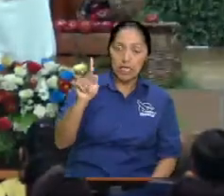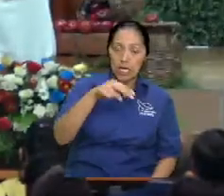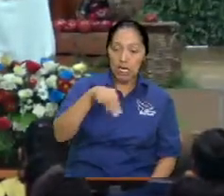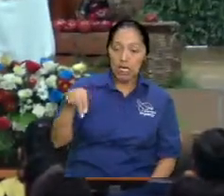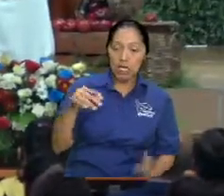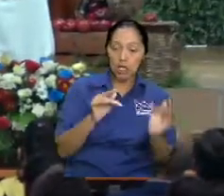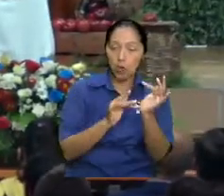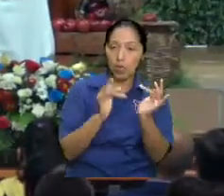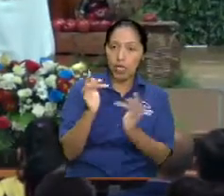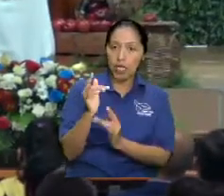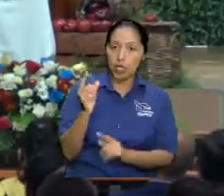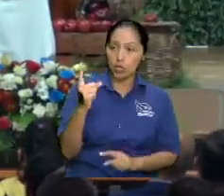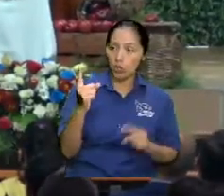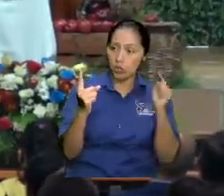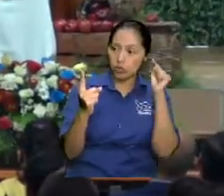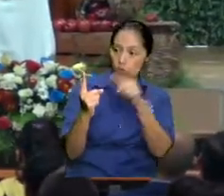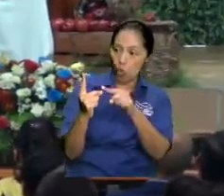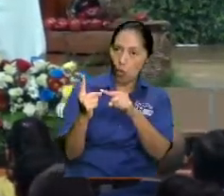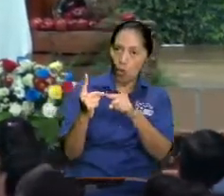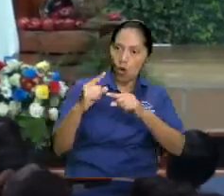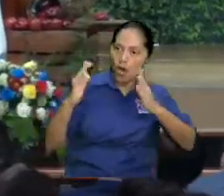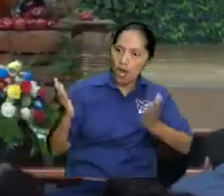pobre.